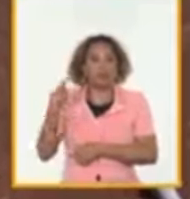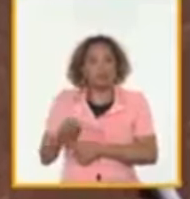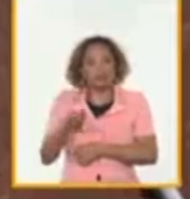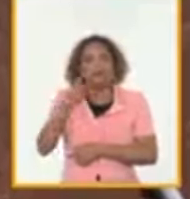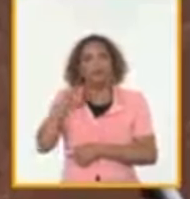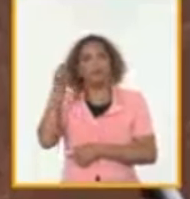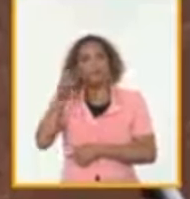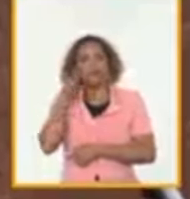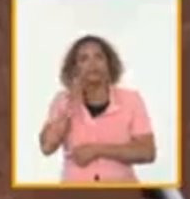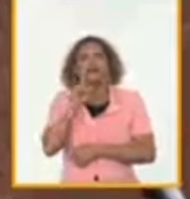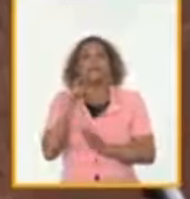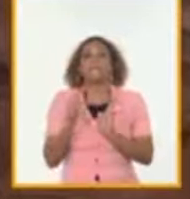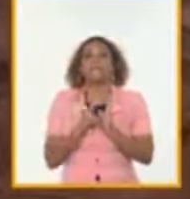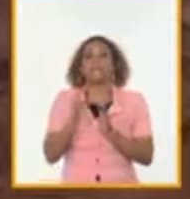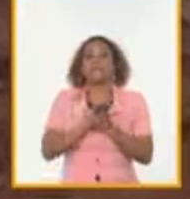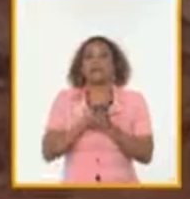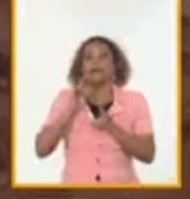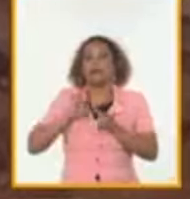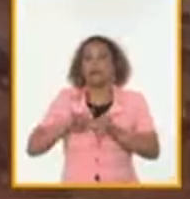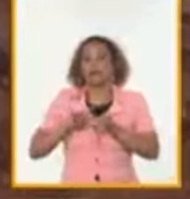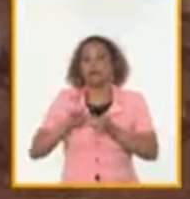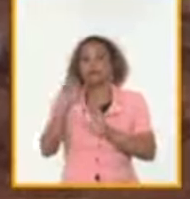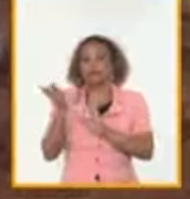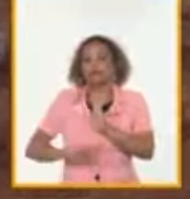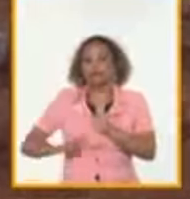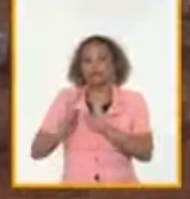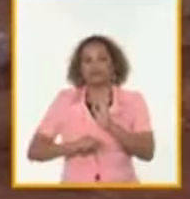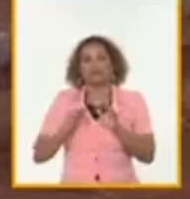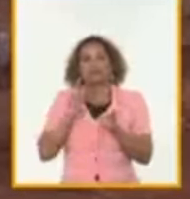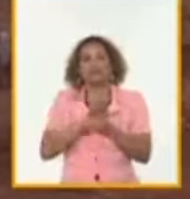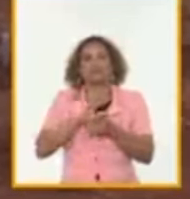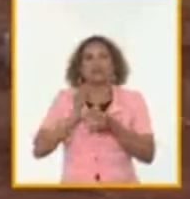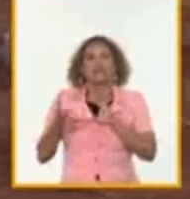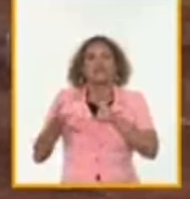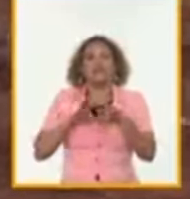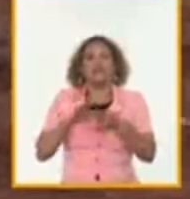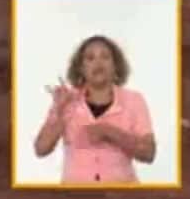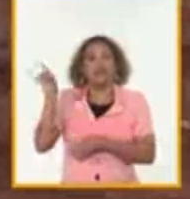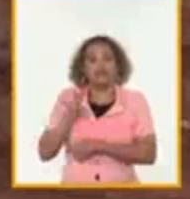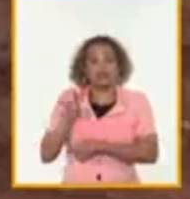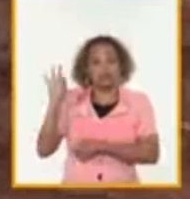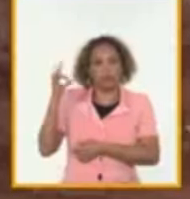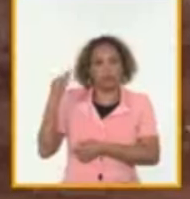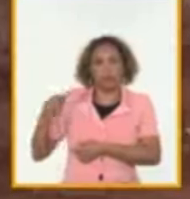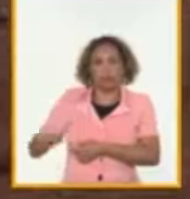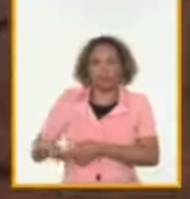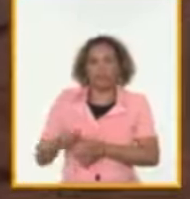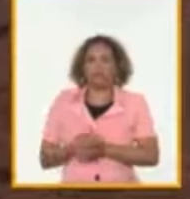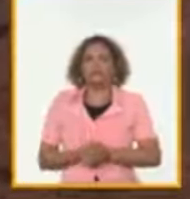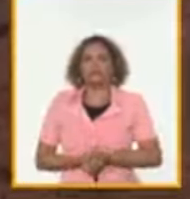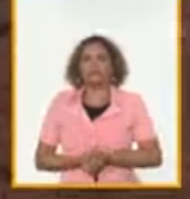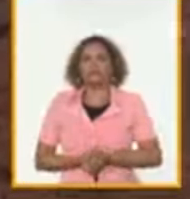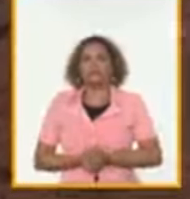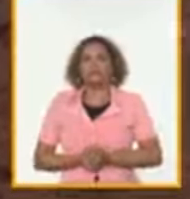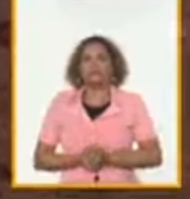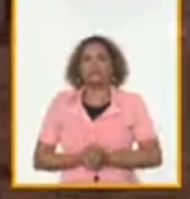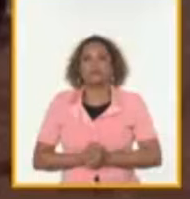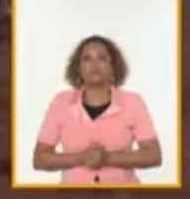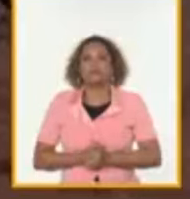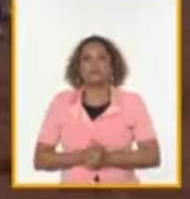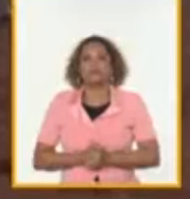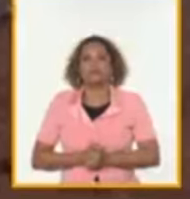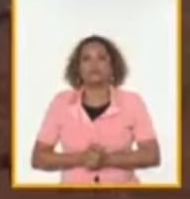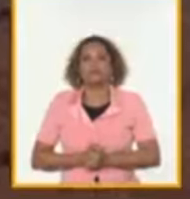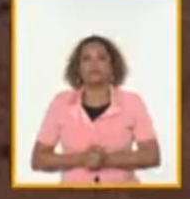generar 1000 mw de energía a partir de este tipo de instalaciones en villaclara mariley García para este